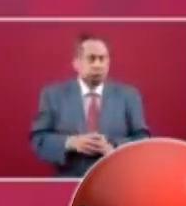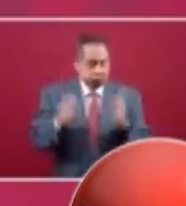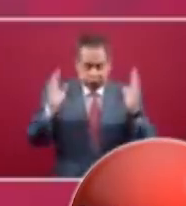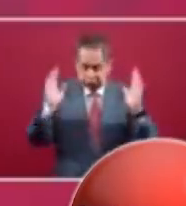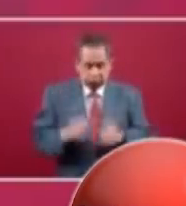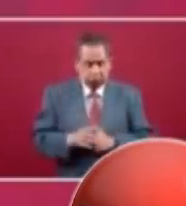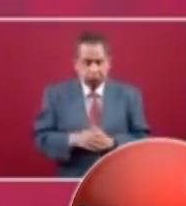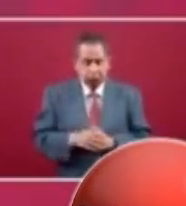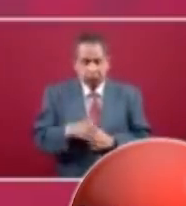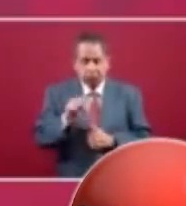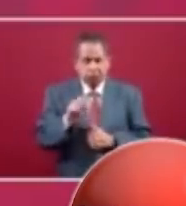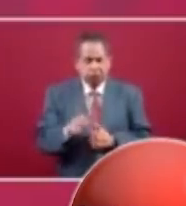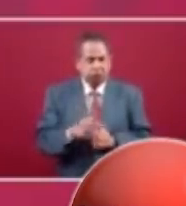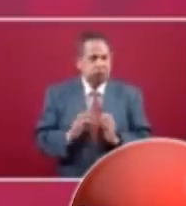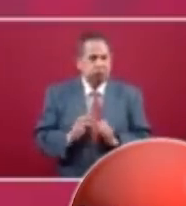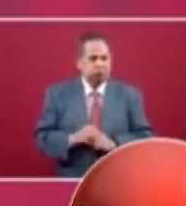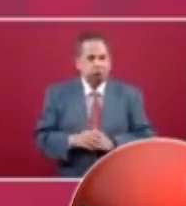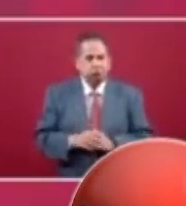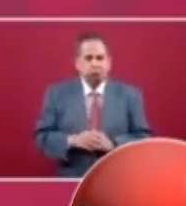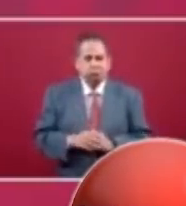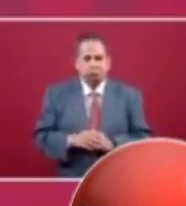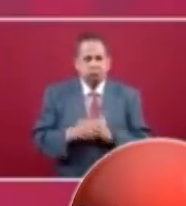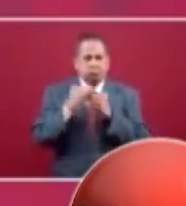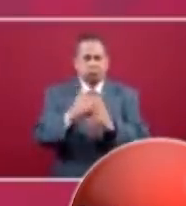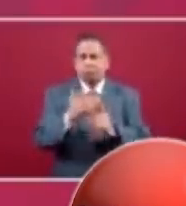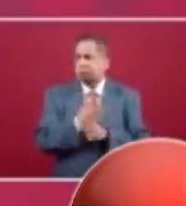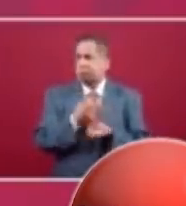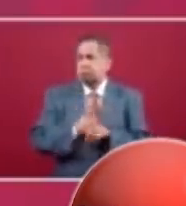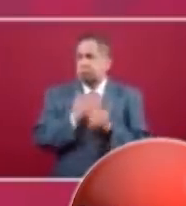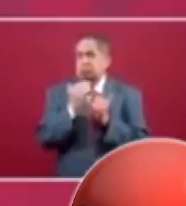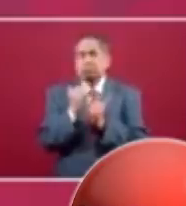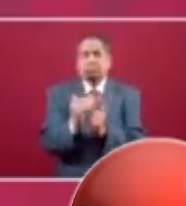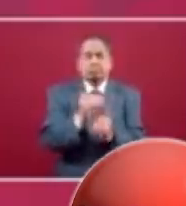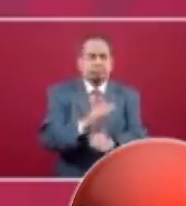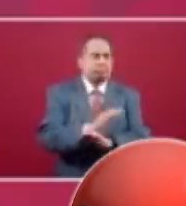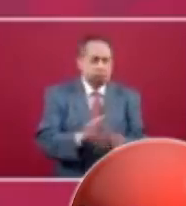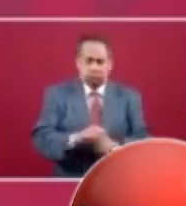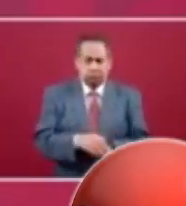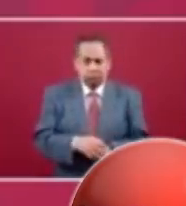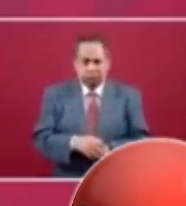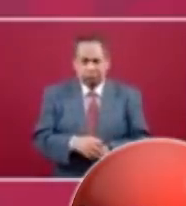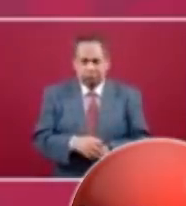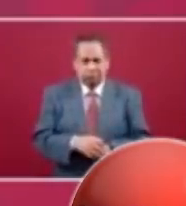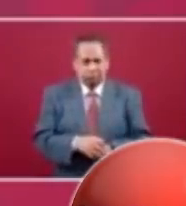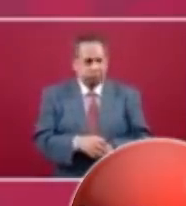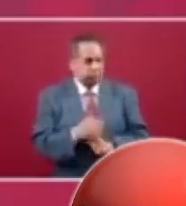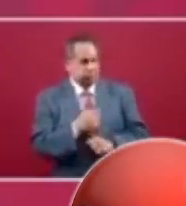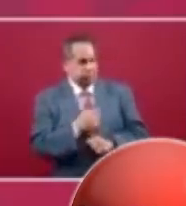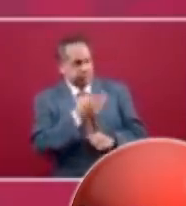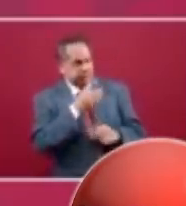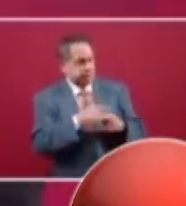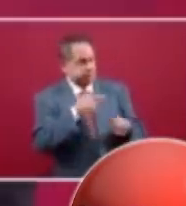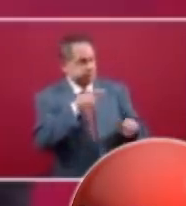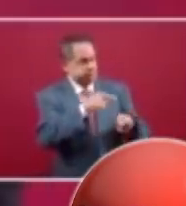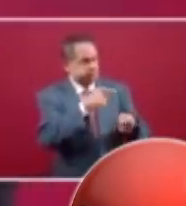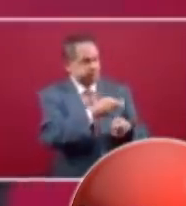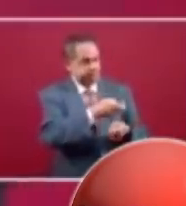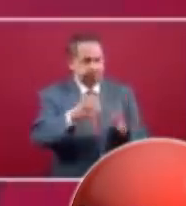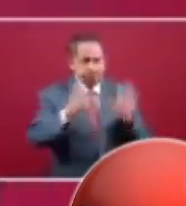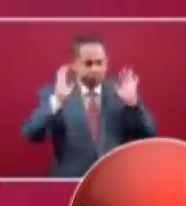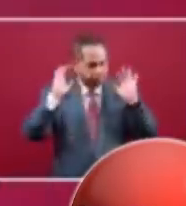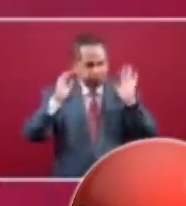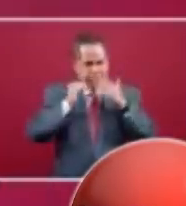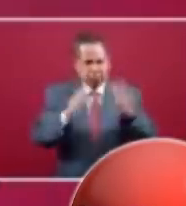y no es limitar la libertad de expresión el que haya crítica, el